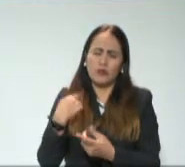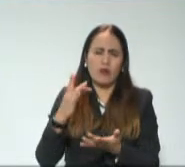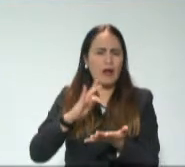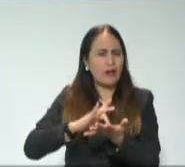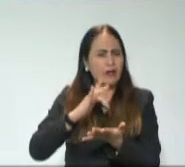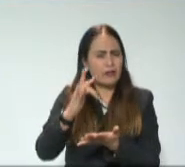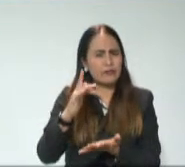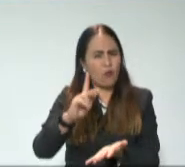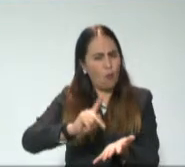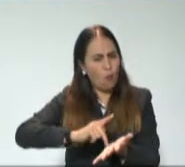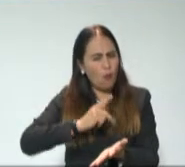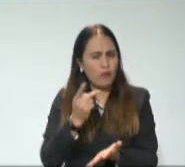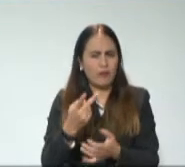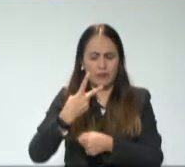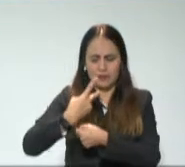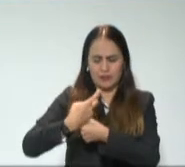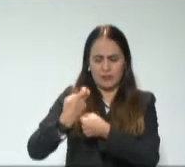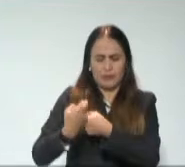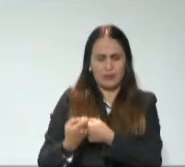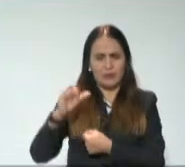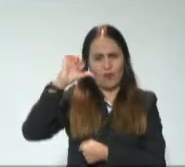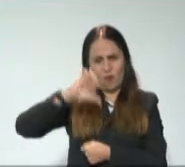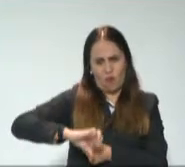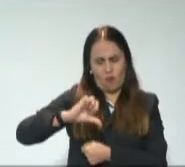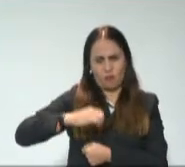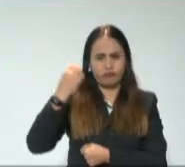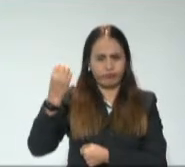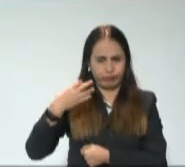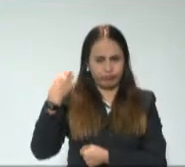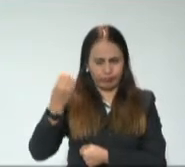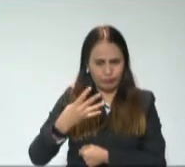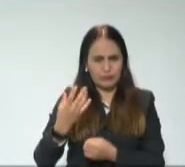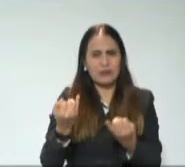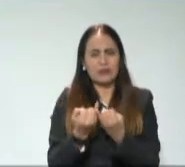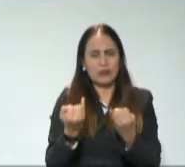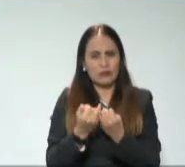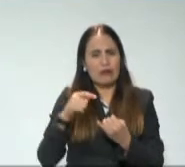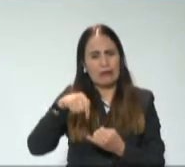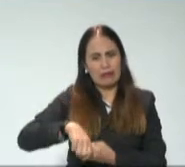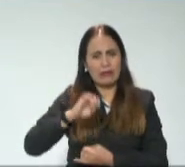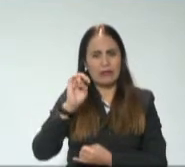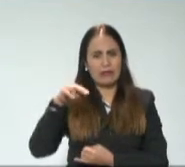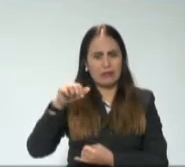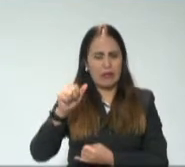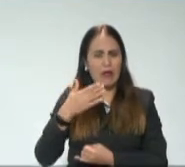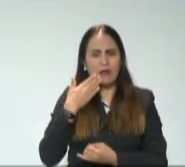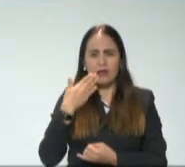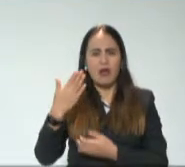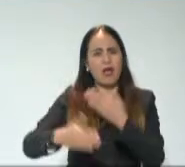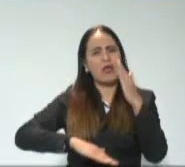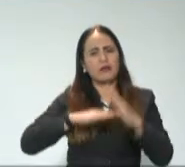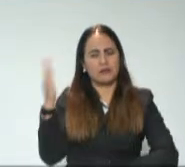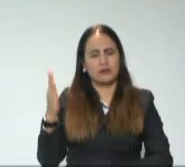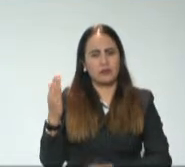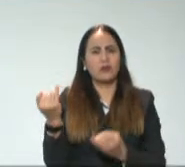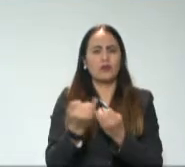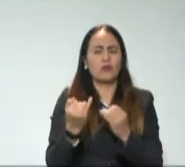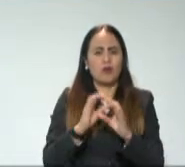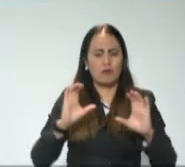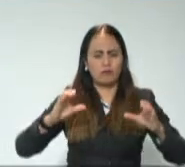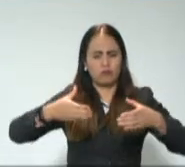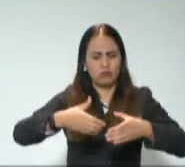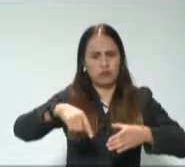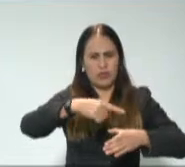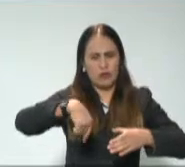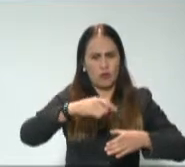nuevamente la invitación y desear mis parabienes para el inai Y en especial a los nuevos comisionados